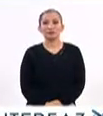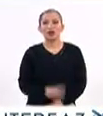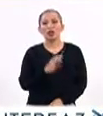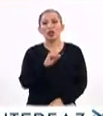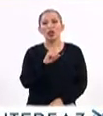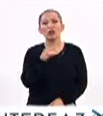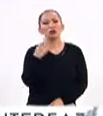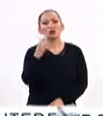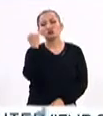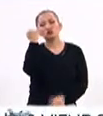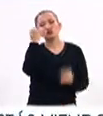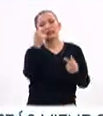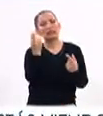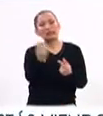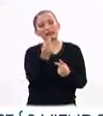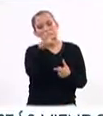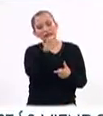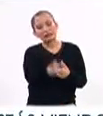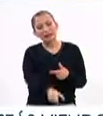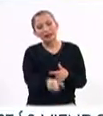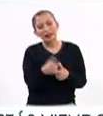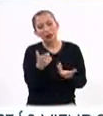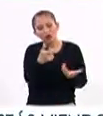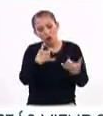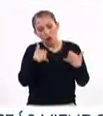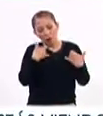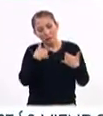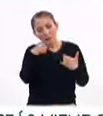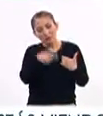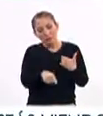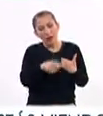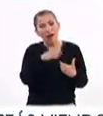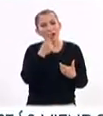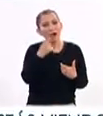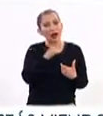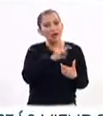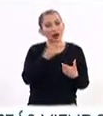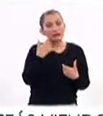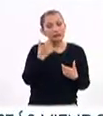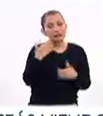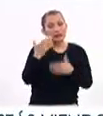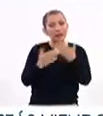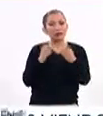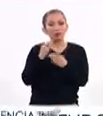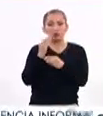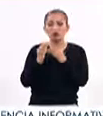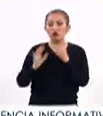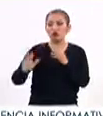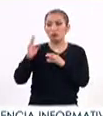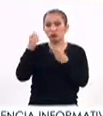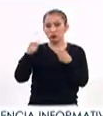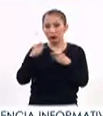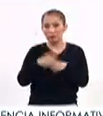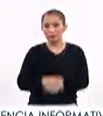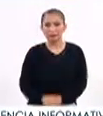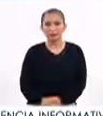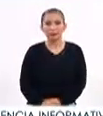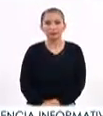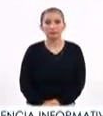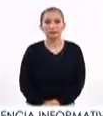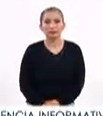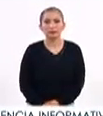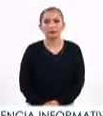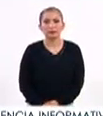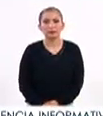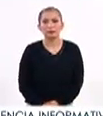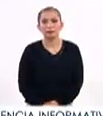desde tu perspectiva, ¿qué es lo que se necesita dentro de un joven para poder perseverar en el mundo de la música y de la música clásica?